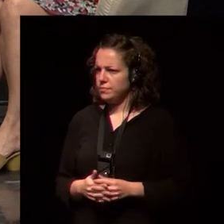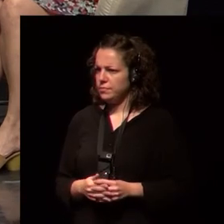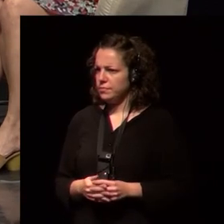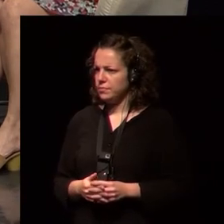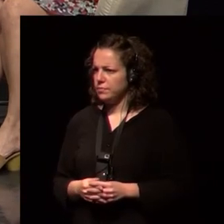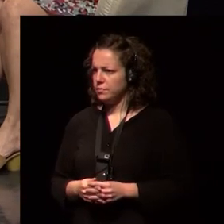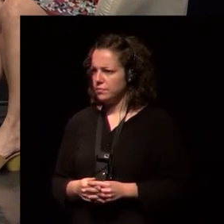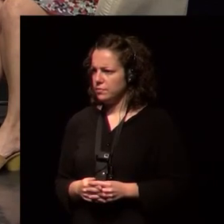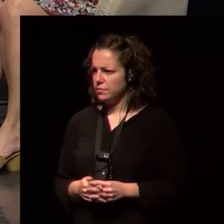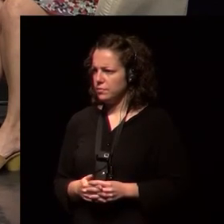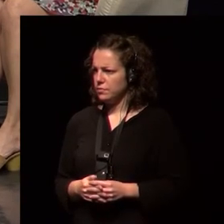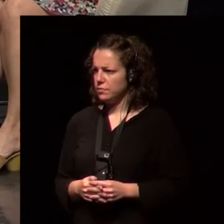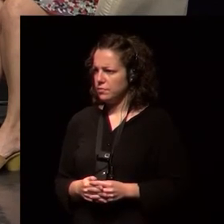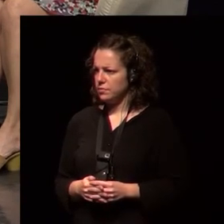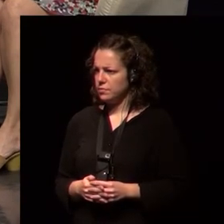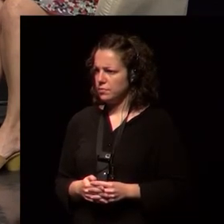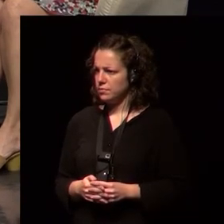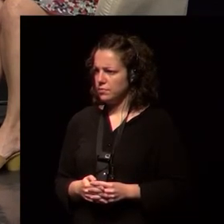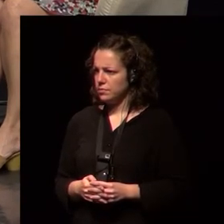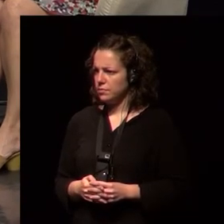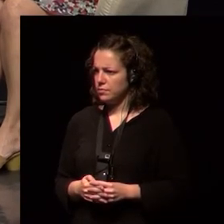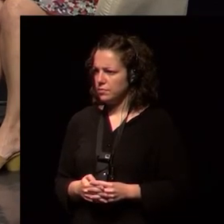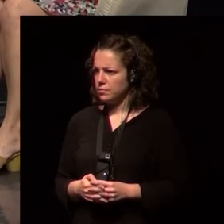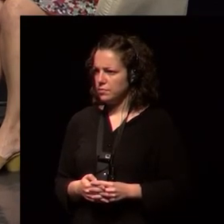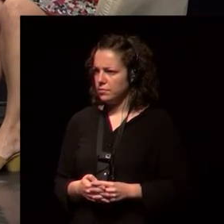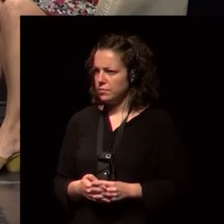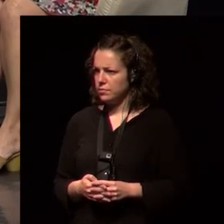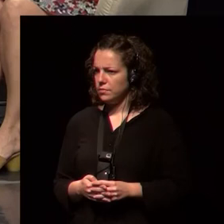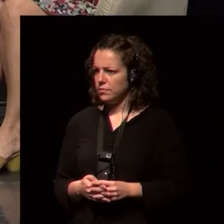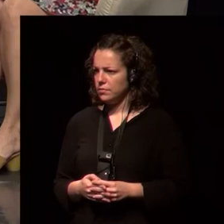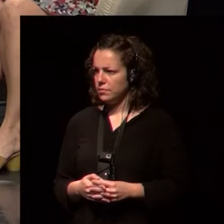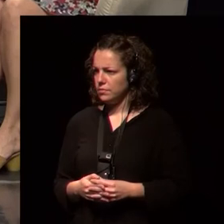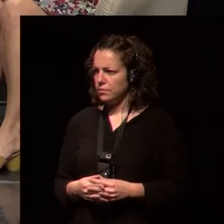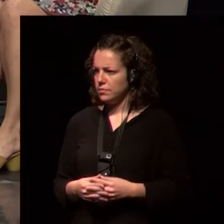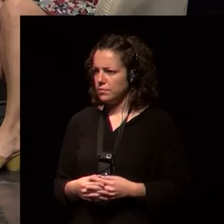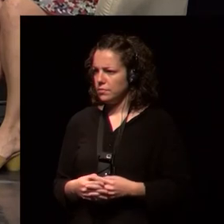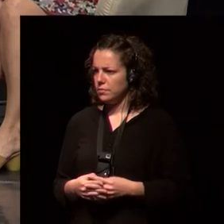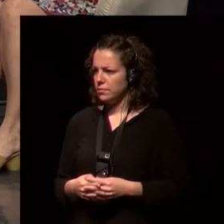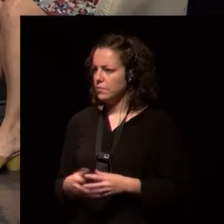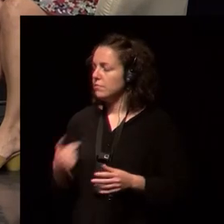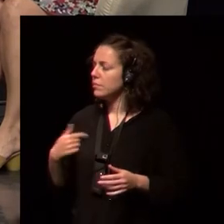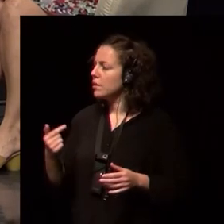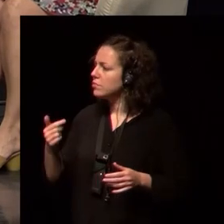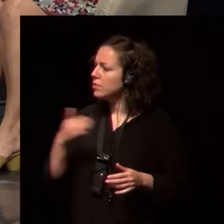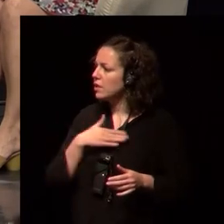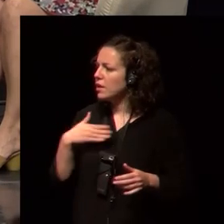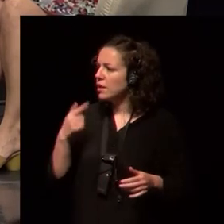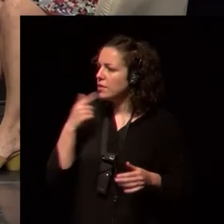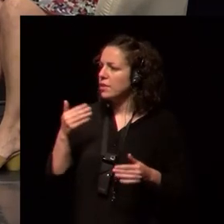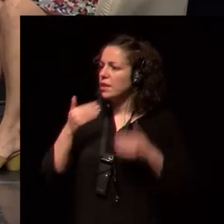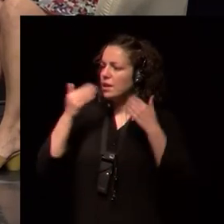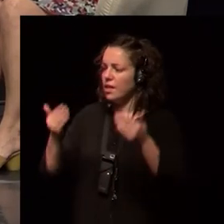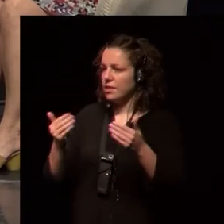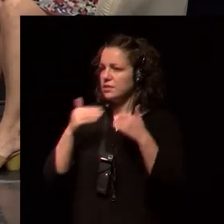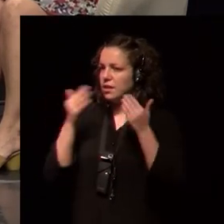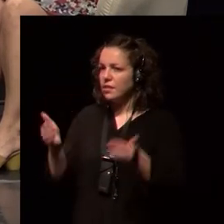Sí. Bueno, quien queráis, pero... ¿Uno sí. de los dos? Pues ella. Habla. Venga. Bebe. Sí, yo lo que quería